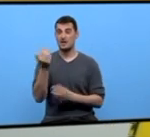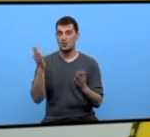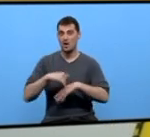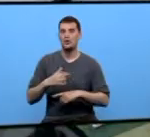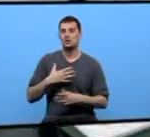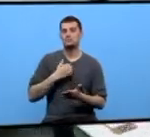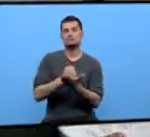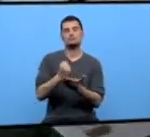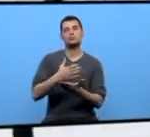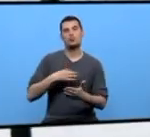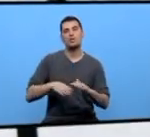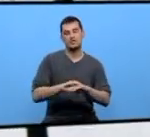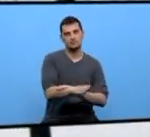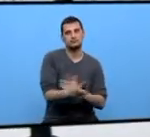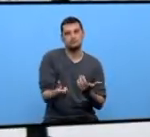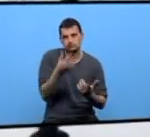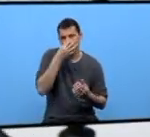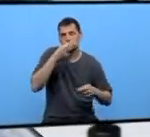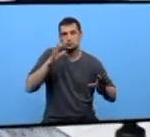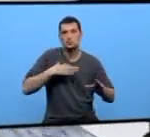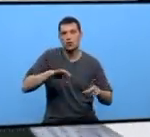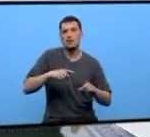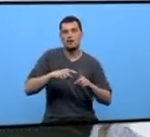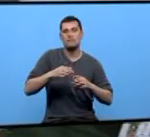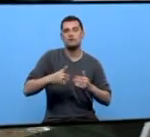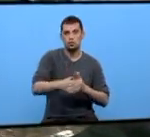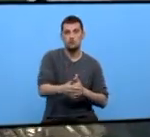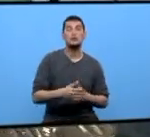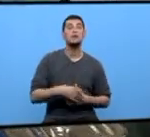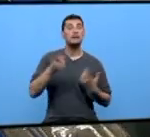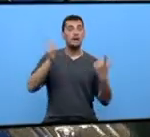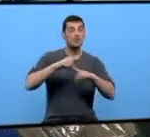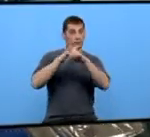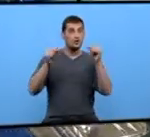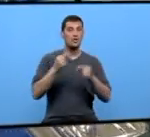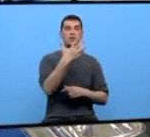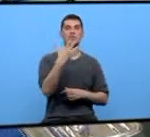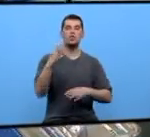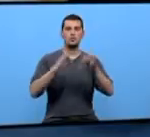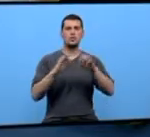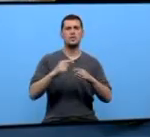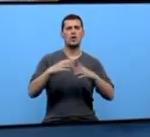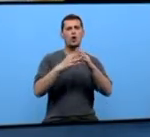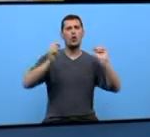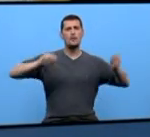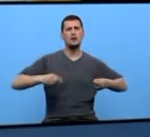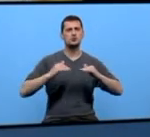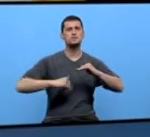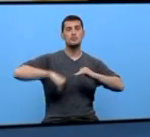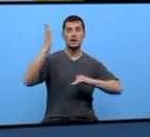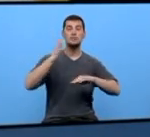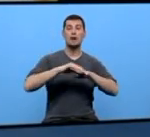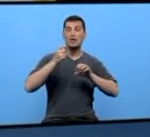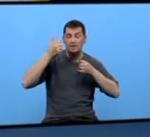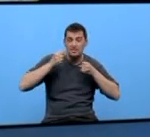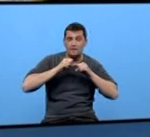parece fantástico. Ademais, a TIC aumentou un 55% o número de convenios de colaboración con asociacións e empresas para difundir